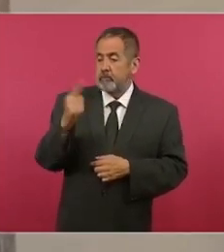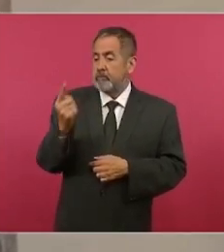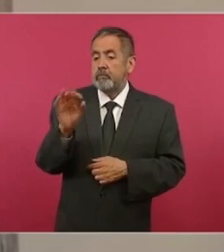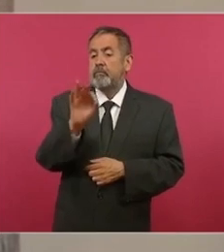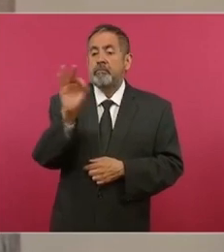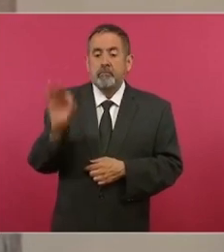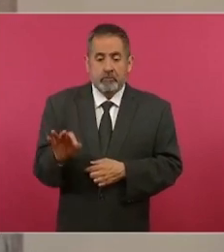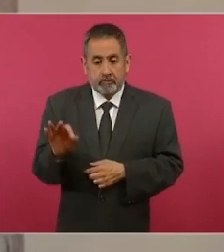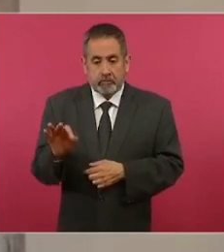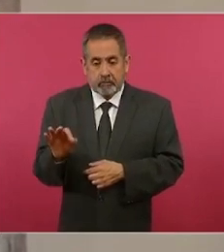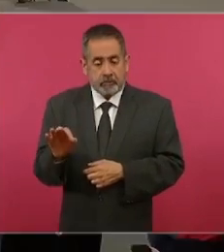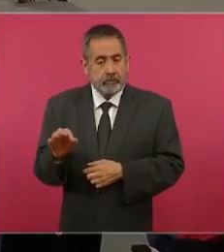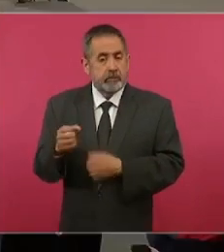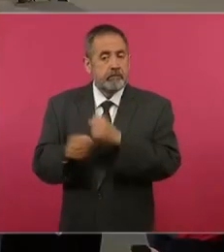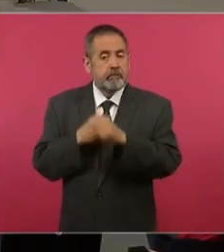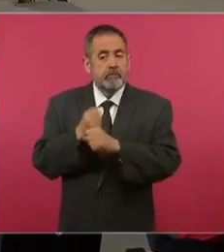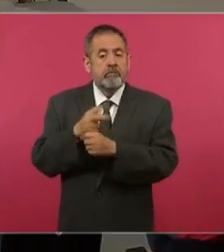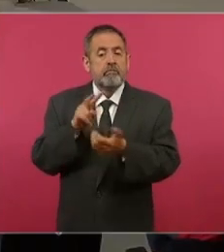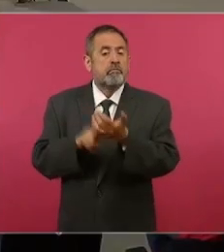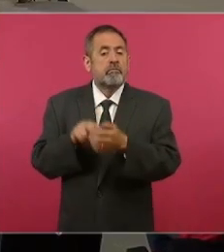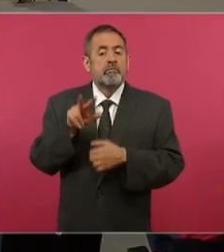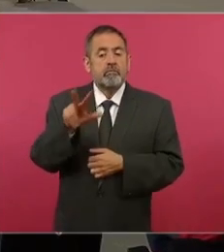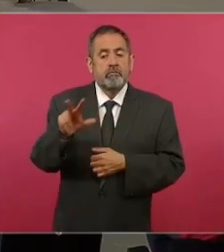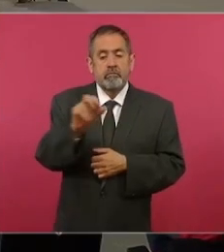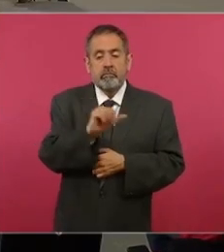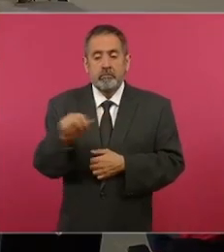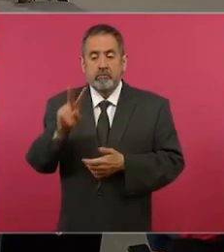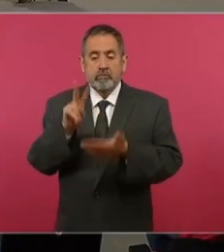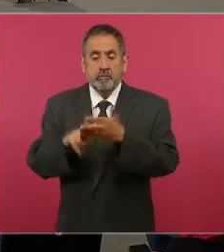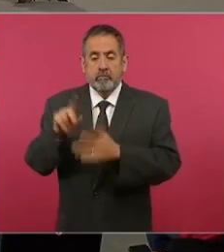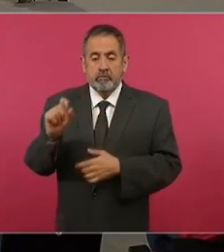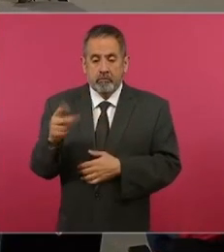19.1% de 2018 a 2022,